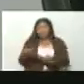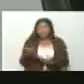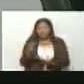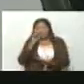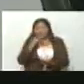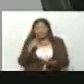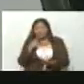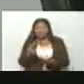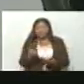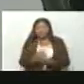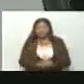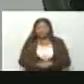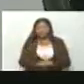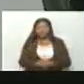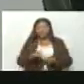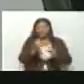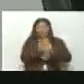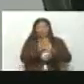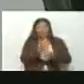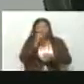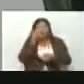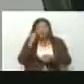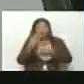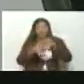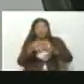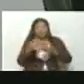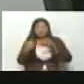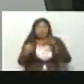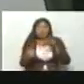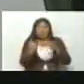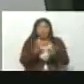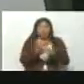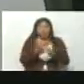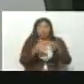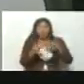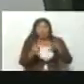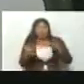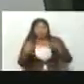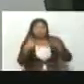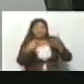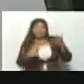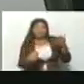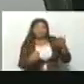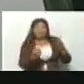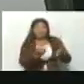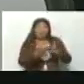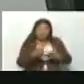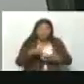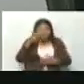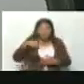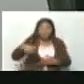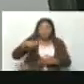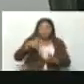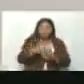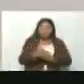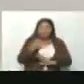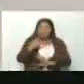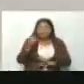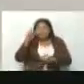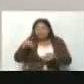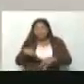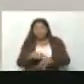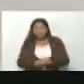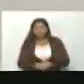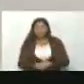calificada para decir que los trabajadores petroleros están haciendo tal cosa y van a hacer tal cosa a favor del pueblo. Fíjense que ahora, hasta eso ese lo dicen. Número,